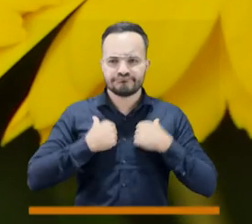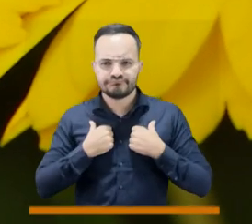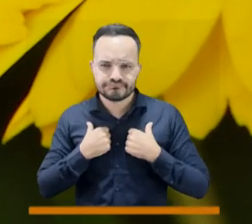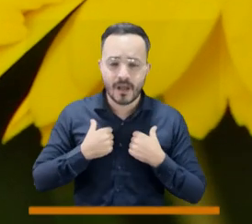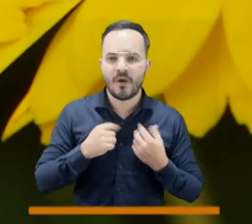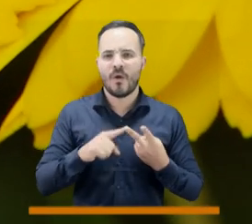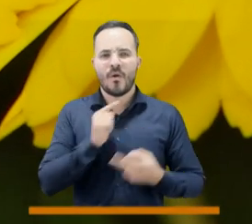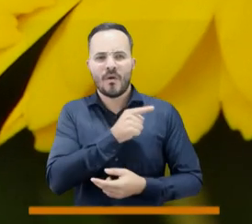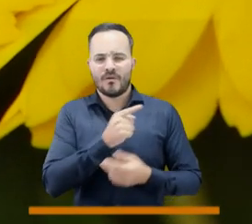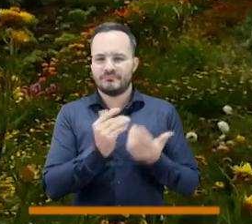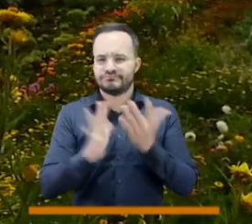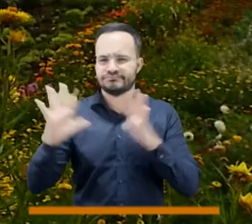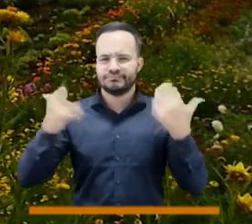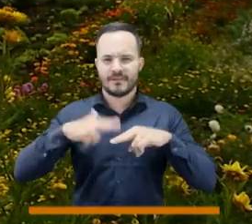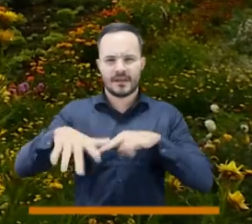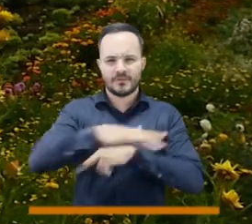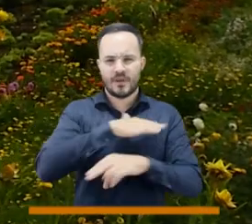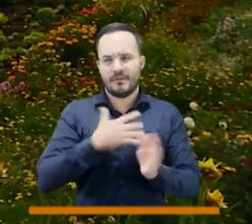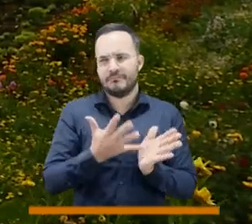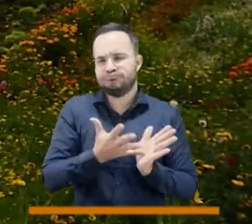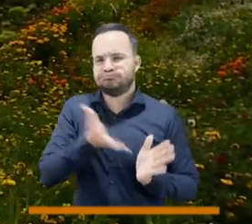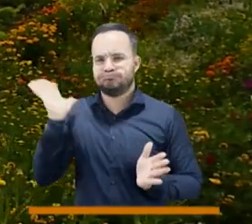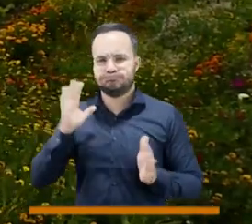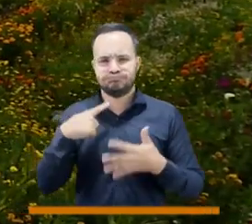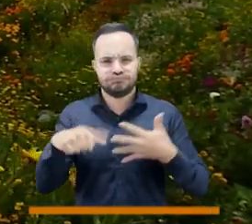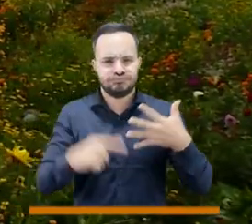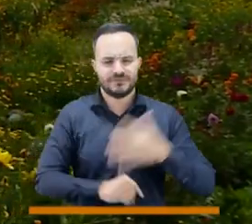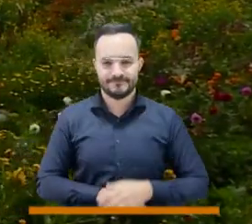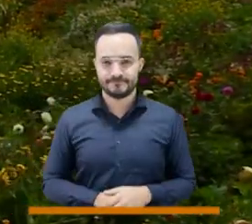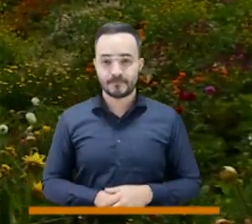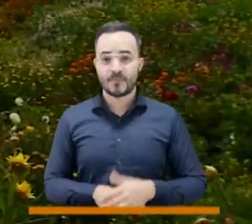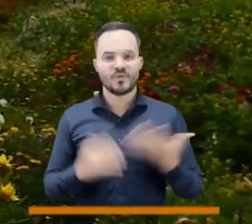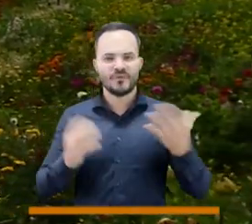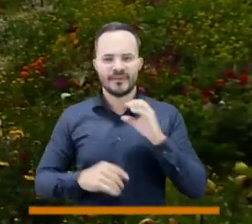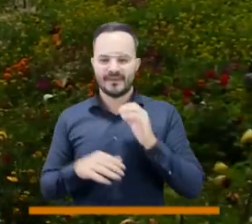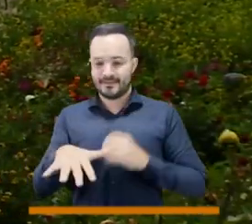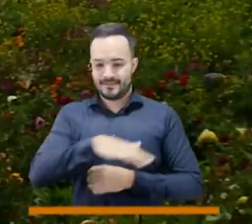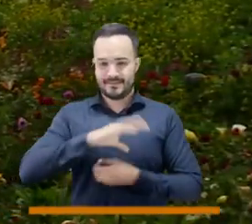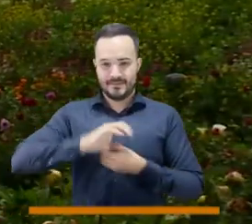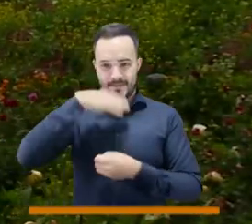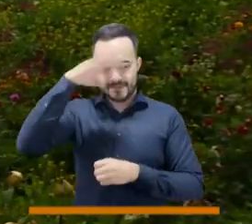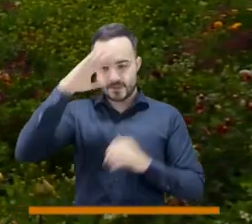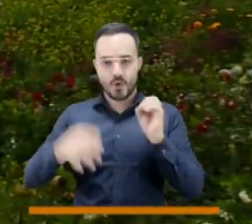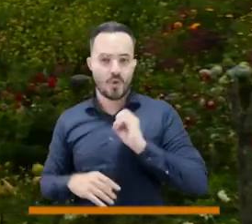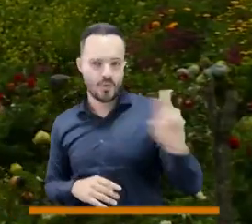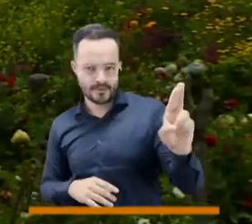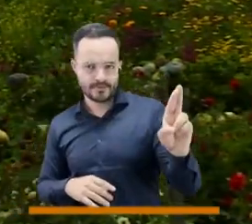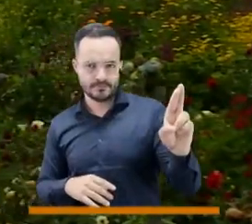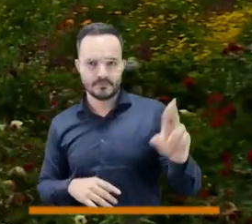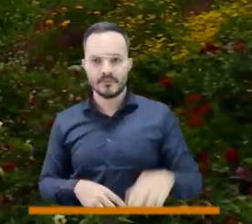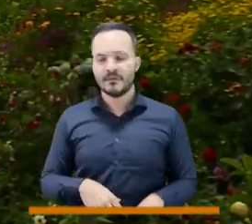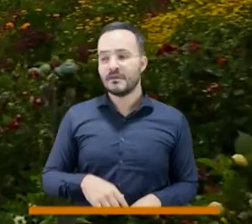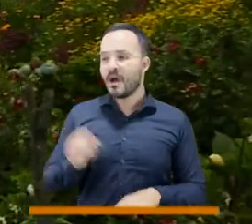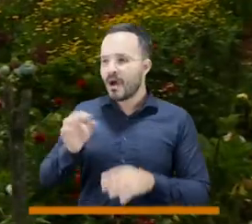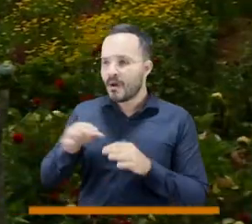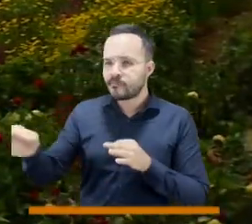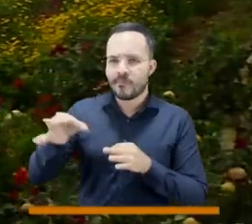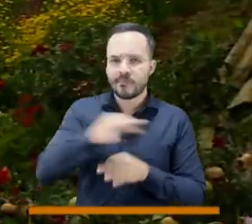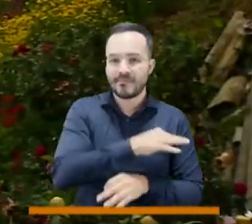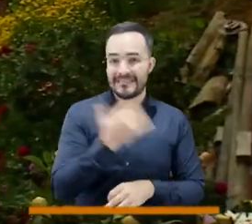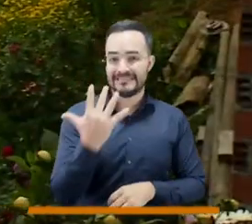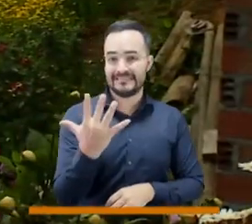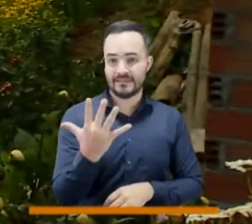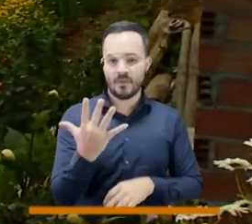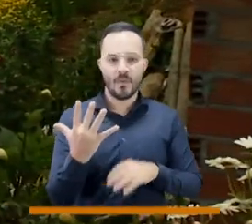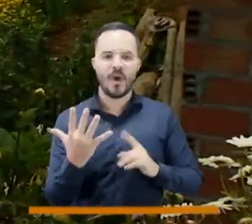naturaleza. Está ubicado al oriente de la ciudad y es uno de los 5 corregimientos que conforman el área rural del distrito de Medellín.